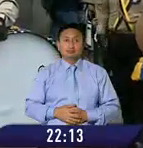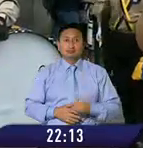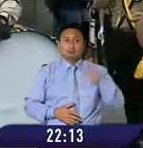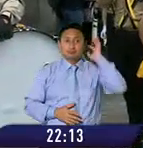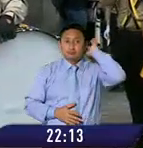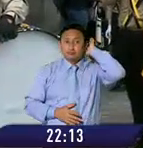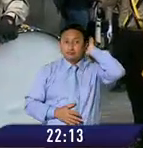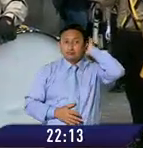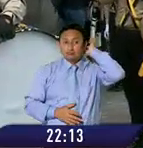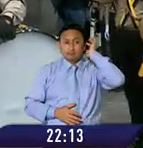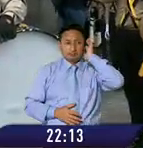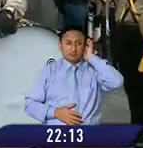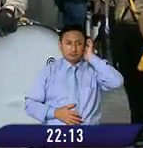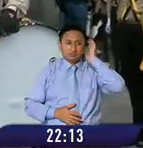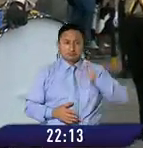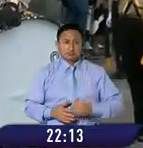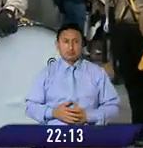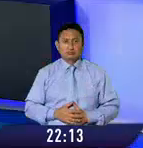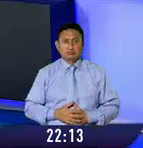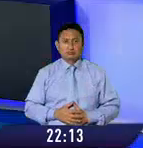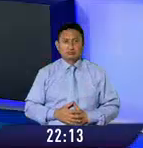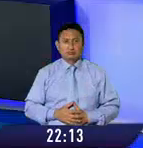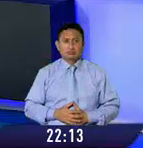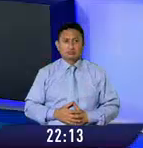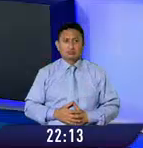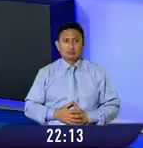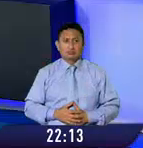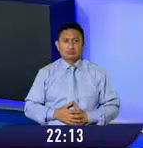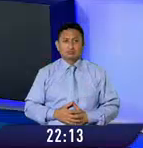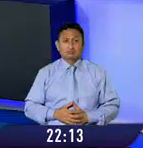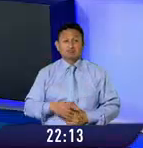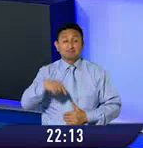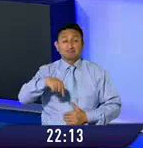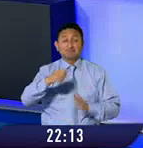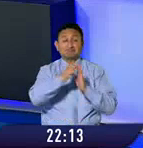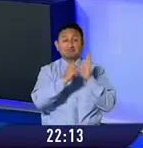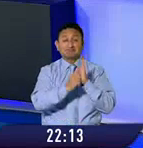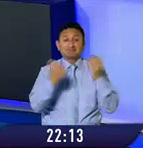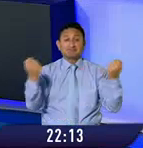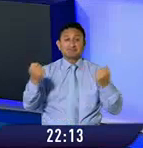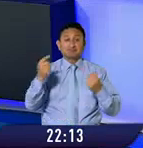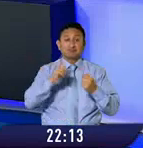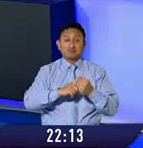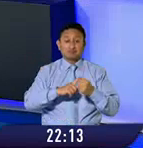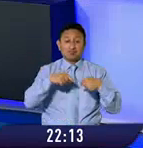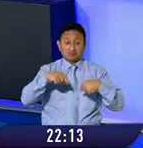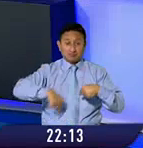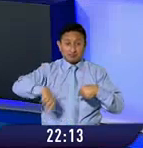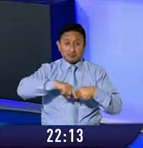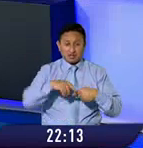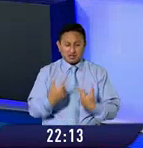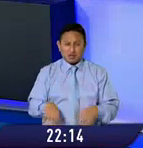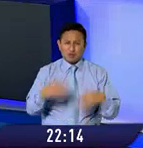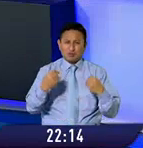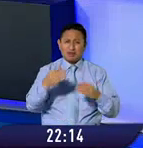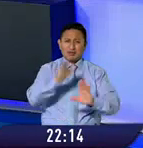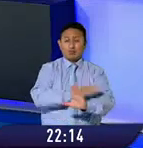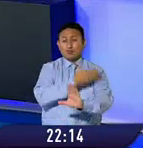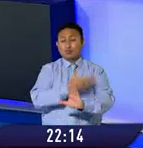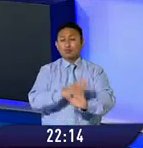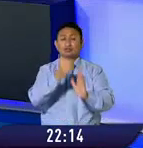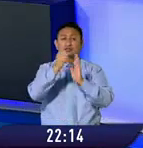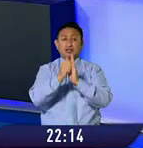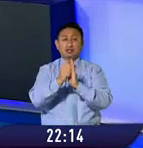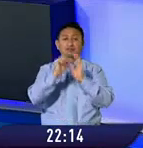Y la agenda por las fiestas de Quito para este fin de semana está llena de música, arte y los infantables juegos tradicionales. A continuación, conozca